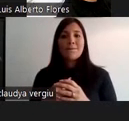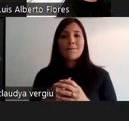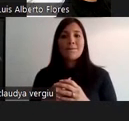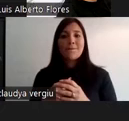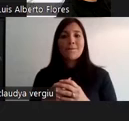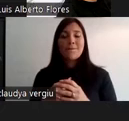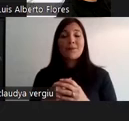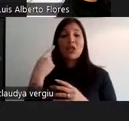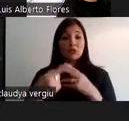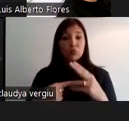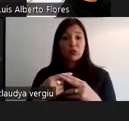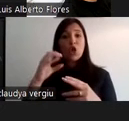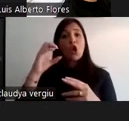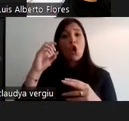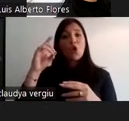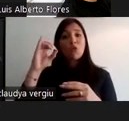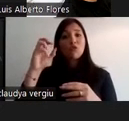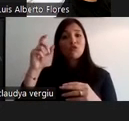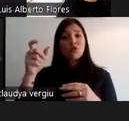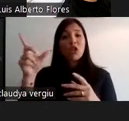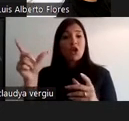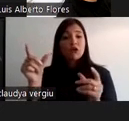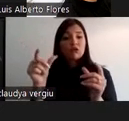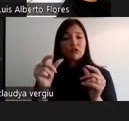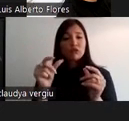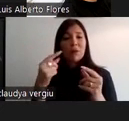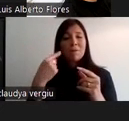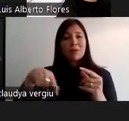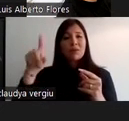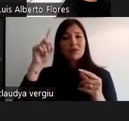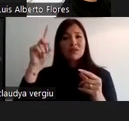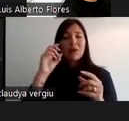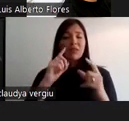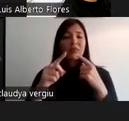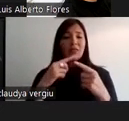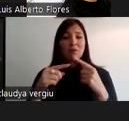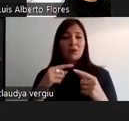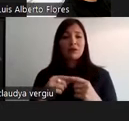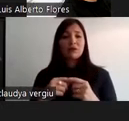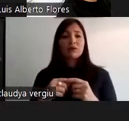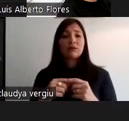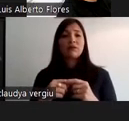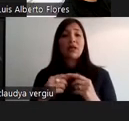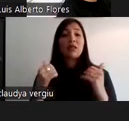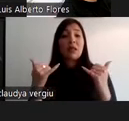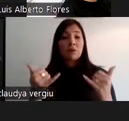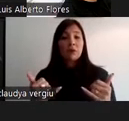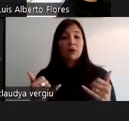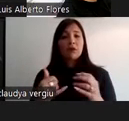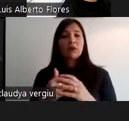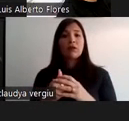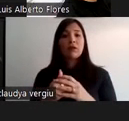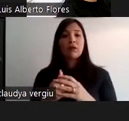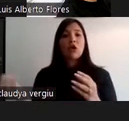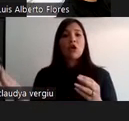conclusiones en las cuales se va a resumir los principales puntos que hemos hallado además tenemos como un